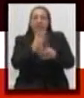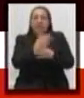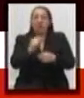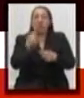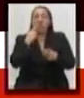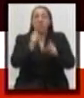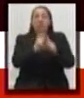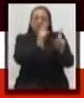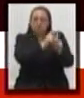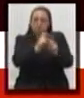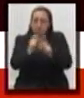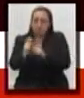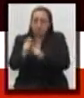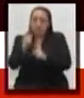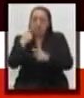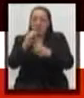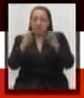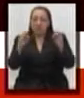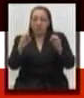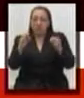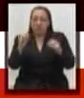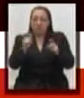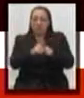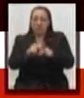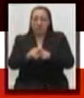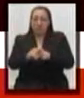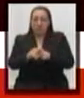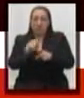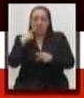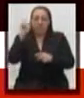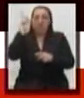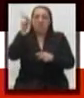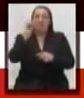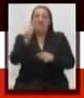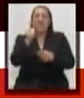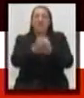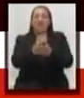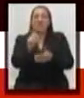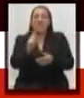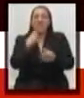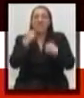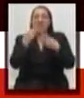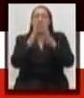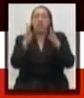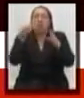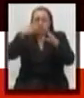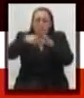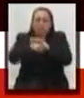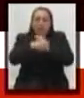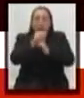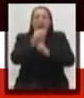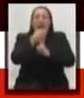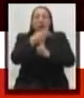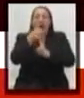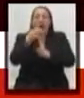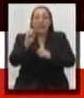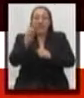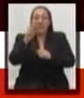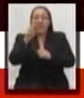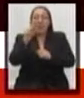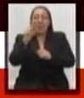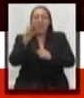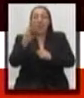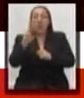otros. Y un segundo libro también del maestro Sánchez, que contiene la biografía de Abraham Valdelomar,